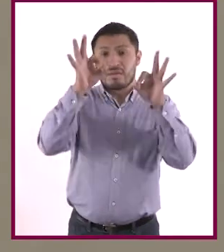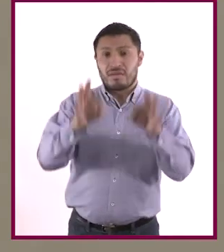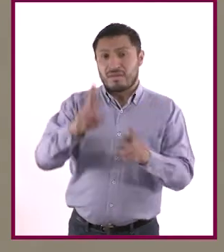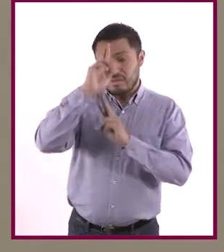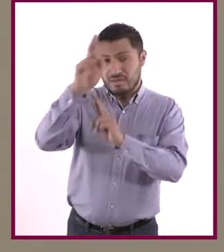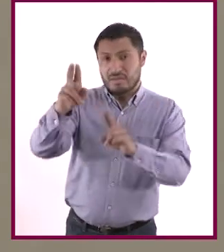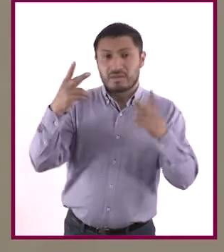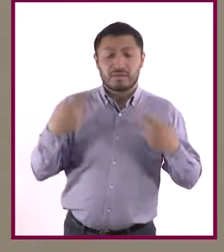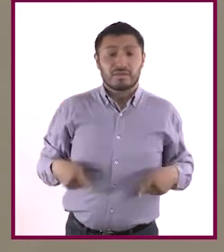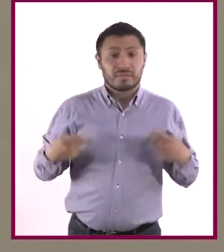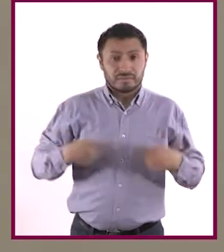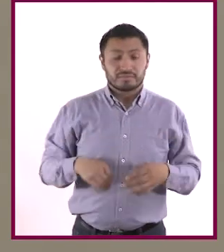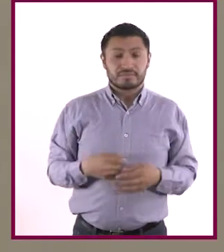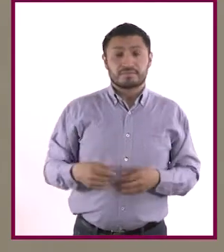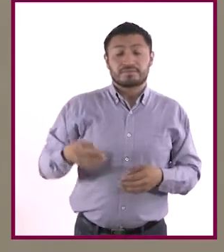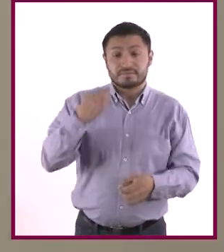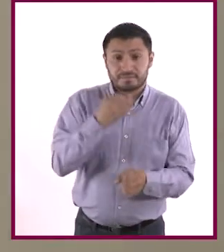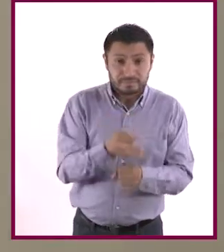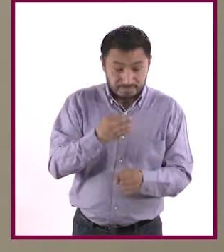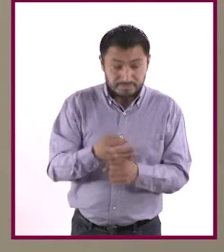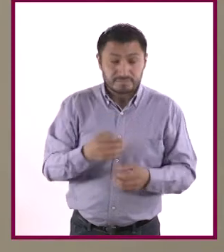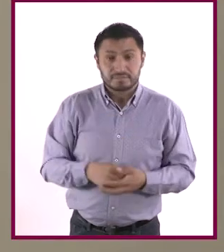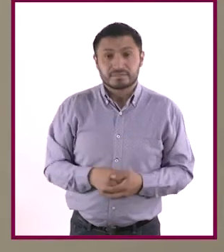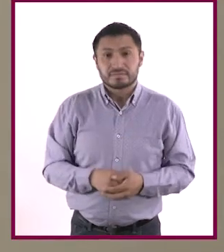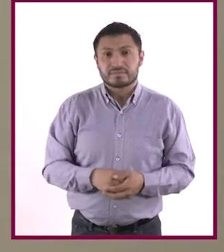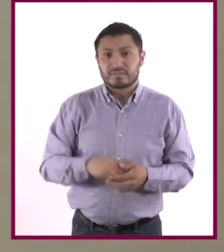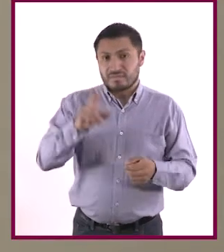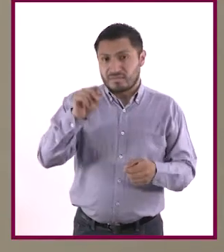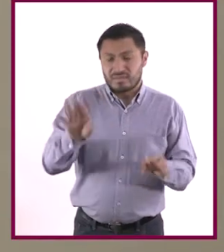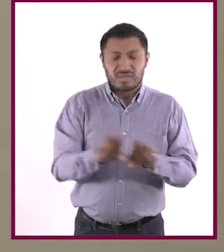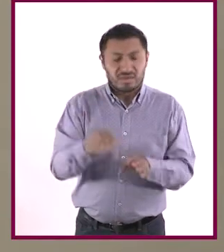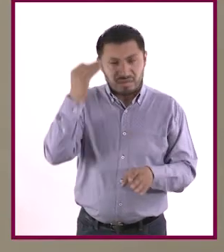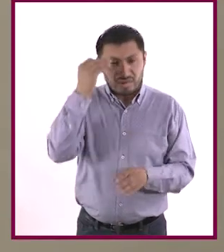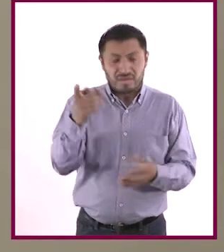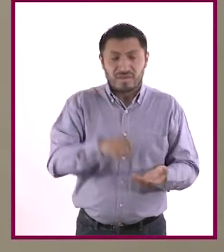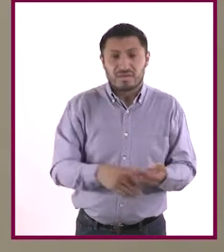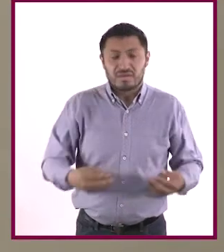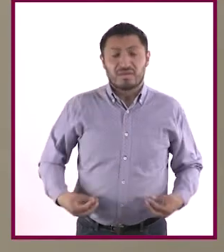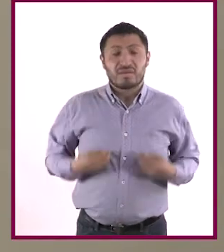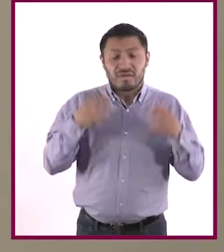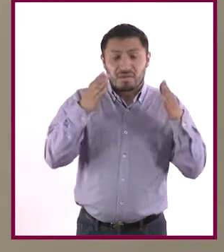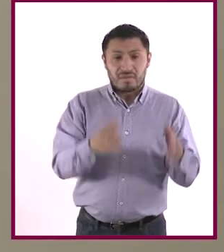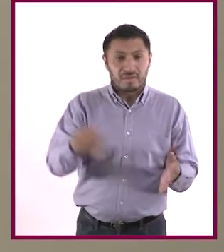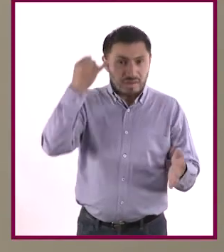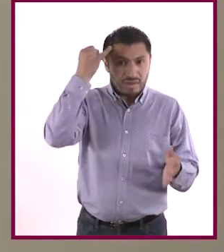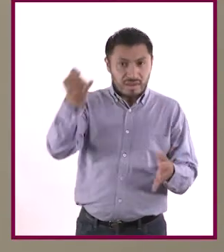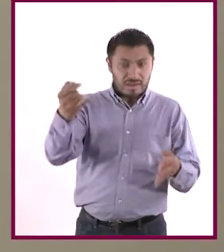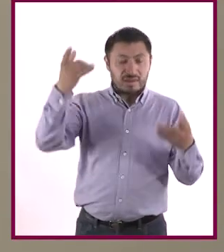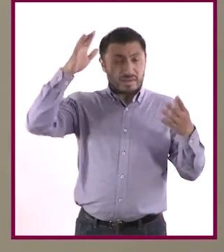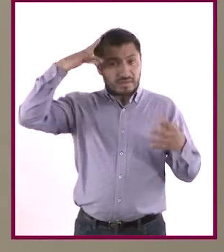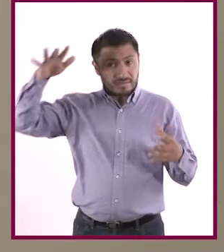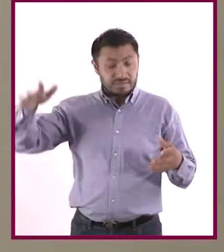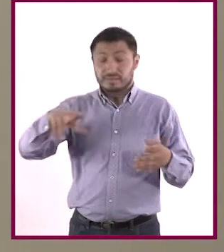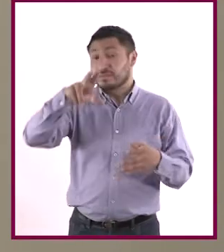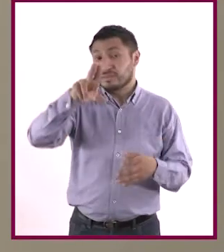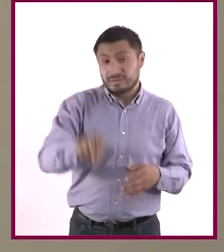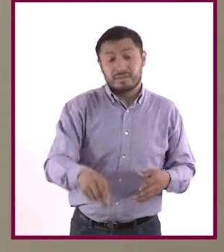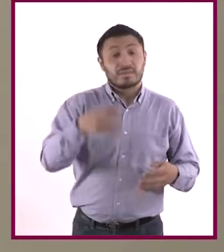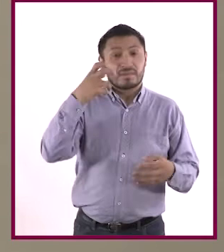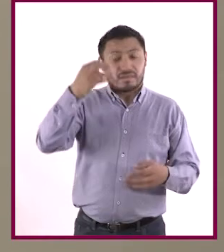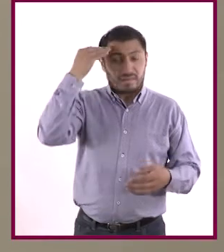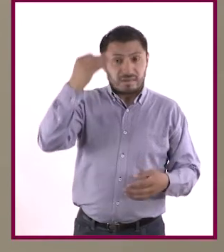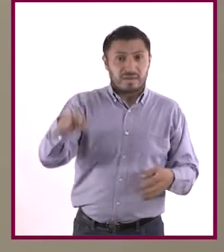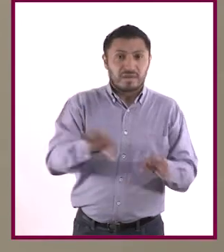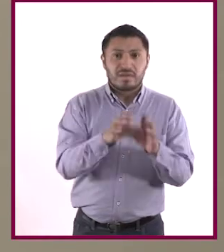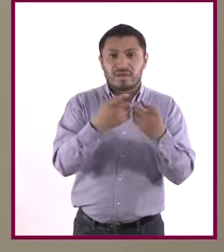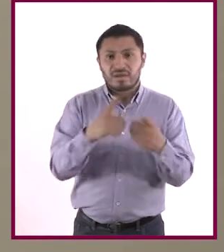ser persona hoy, en un presente. No es una fase de la vida definida a partir de las ideas de las y los adultos. Es una etapa